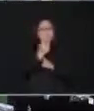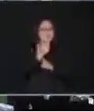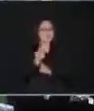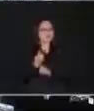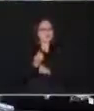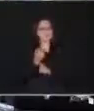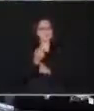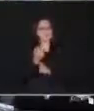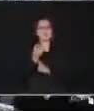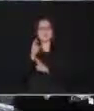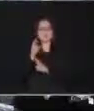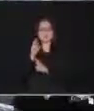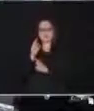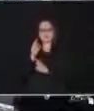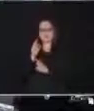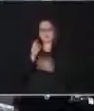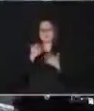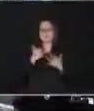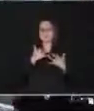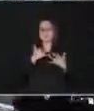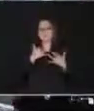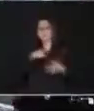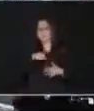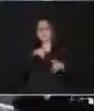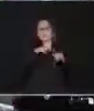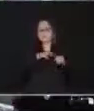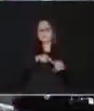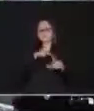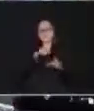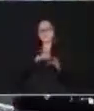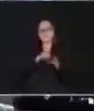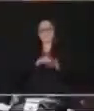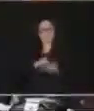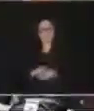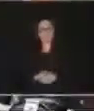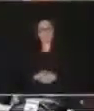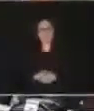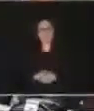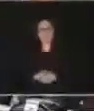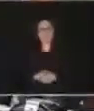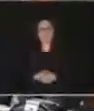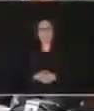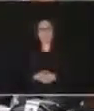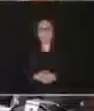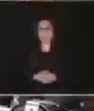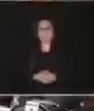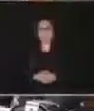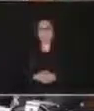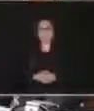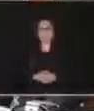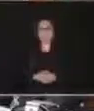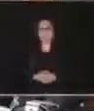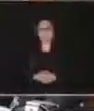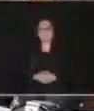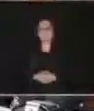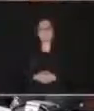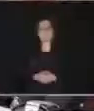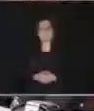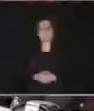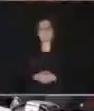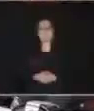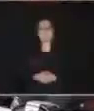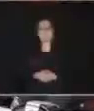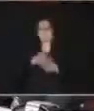realidad, Andrés, tú y yo lo sabemos, mucha corrupción sí se da en el gobierno, y gobierno me refiero a